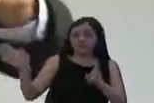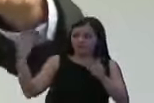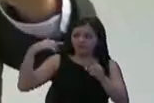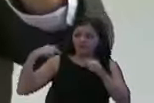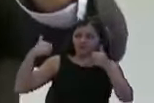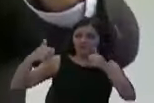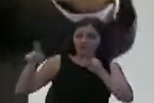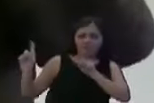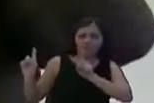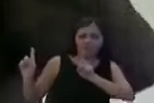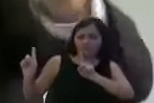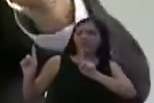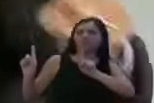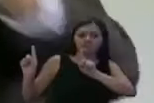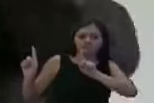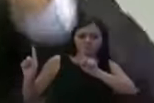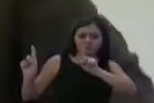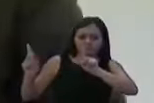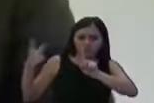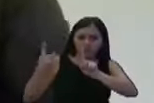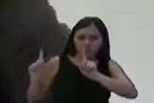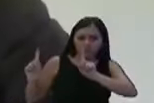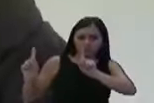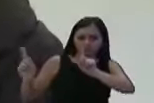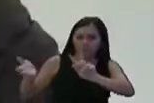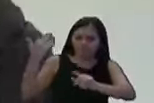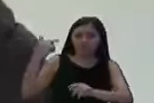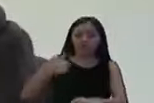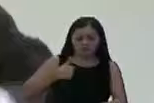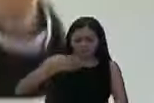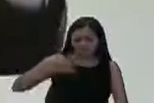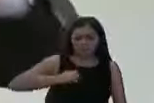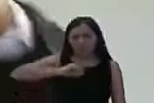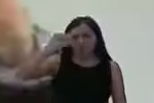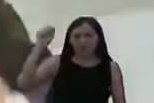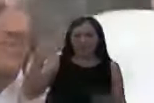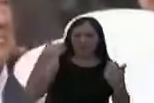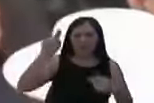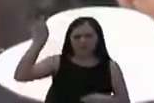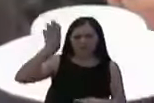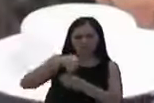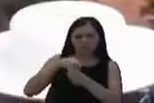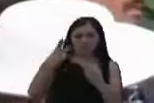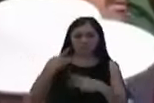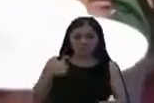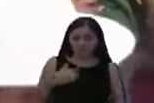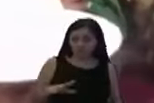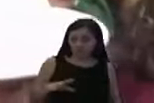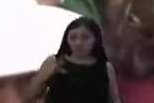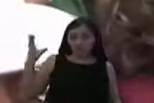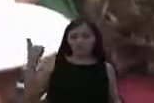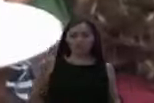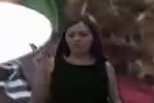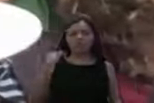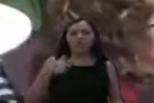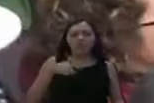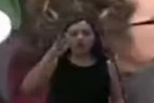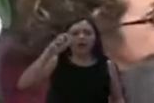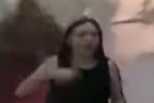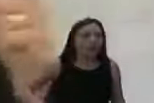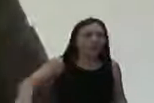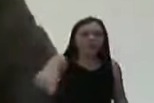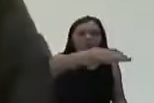Guayaquil porque la mayoría está con la revolución ciudadana no es arrogancia es fe en mi pueblo y mi gente